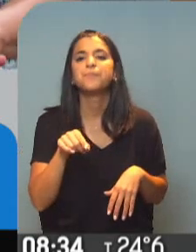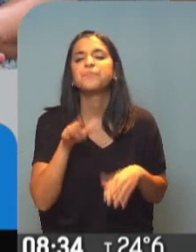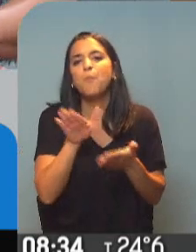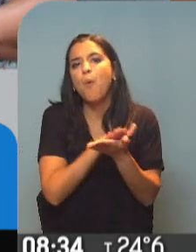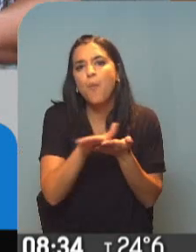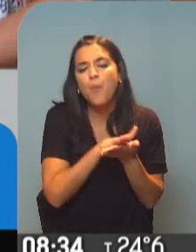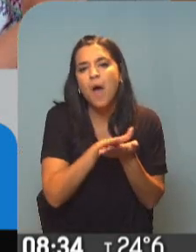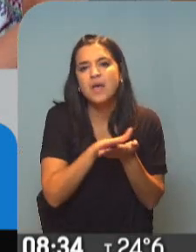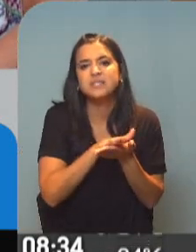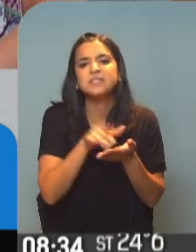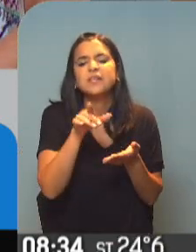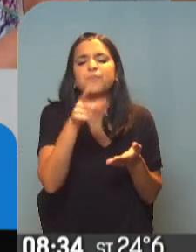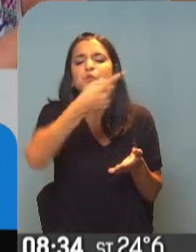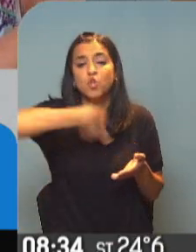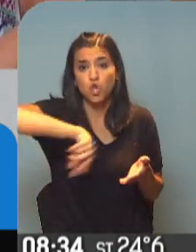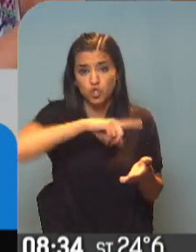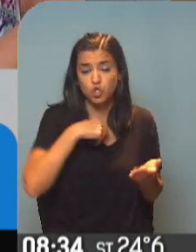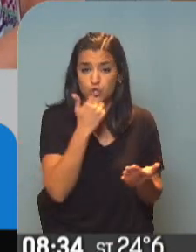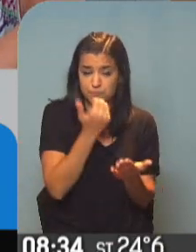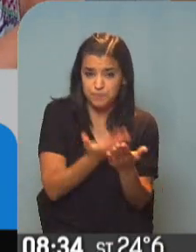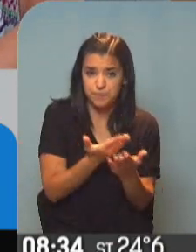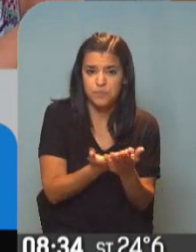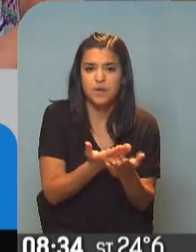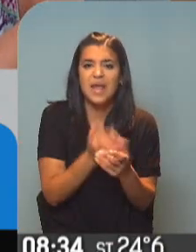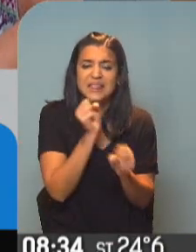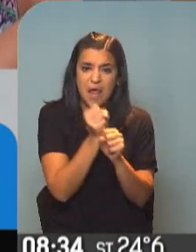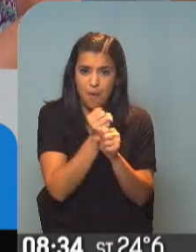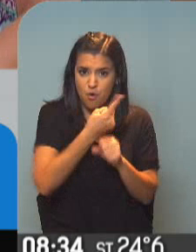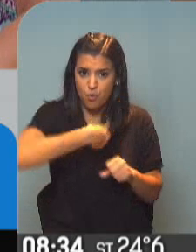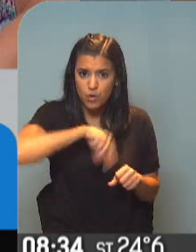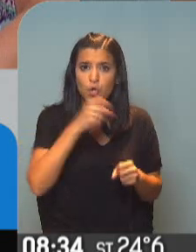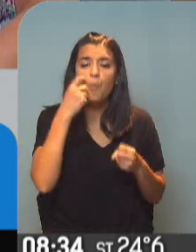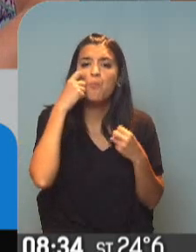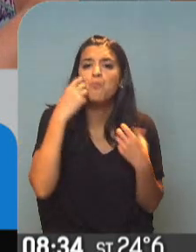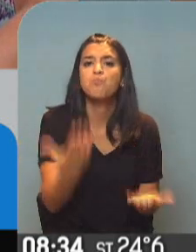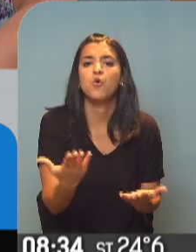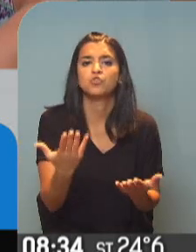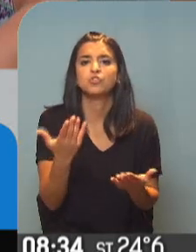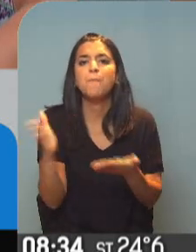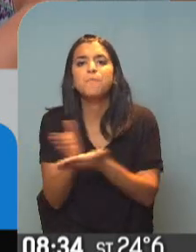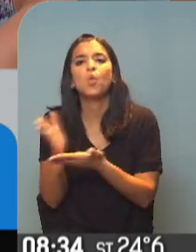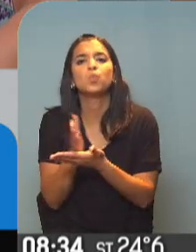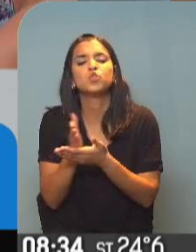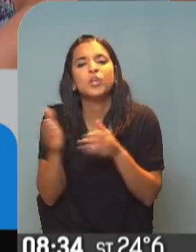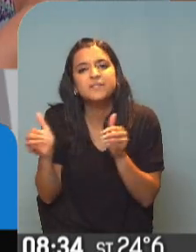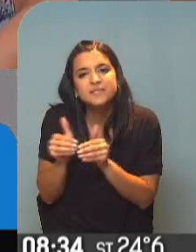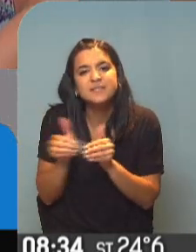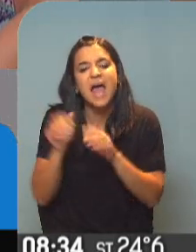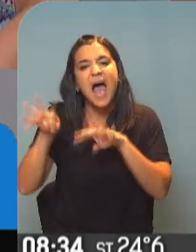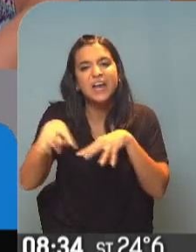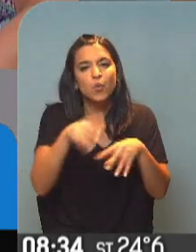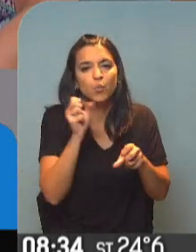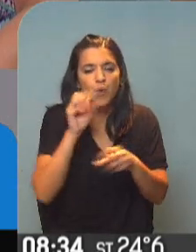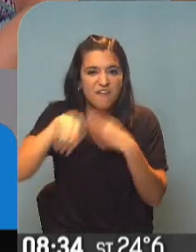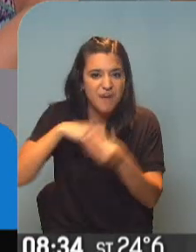base de todos nosotros hemos planteado como condición de nuestro trabajo visibilizar a los productores pequeños los productos la agricultura familiar